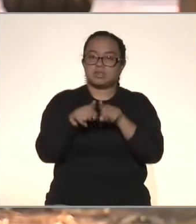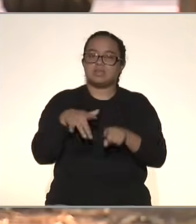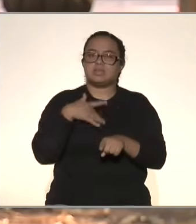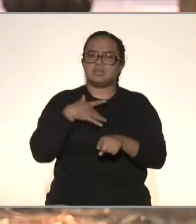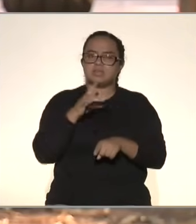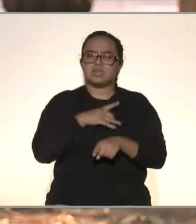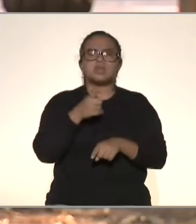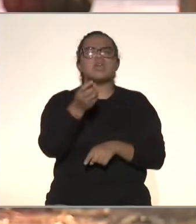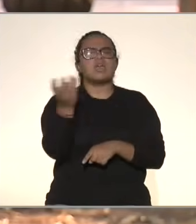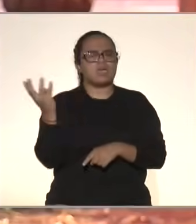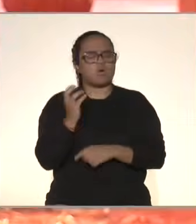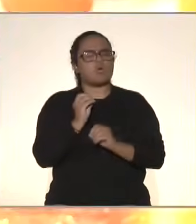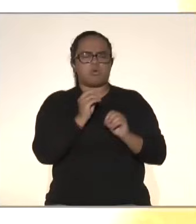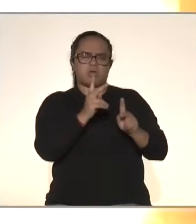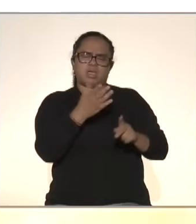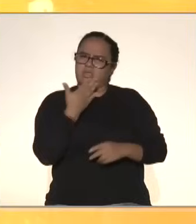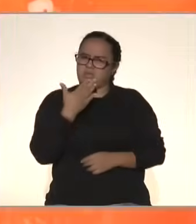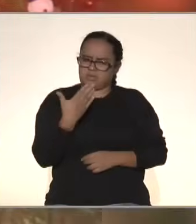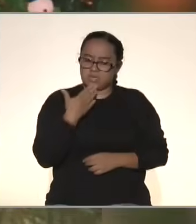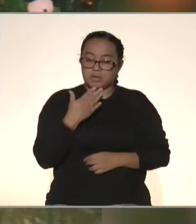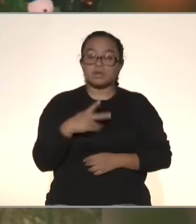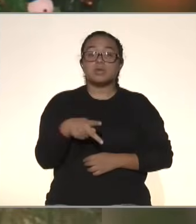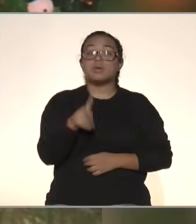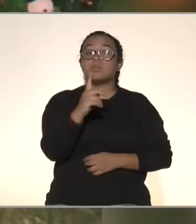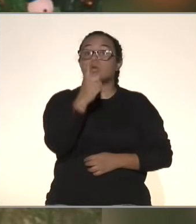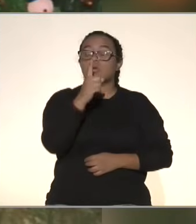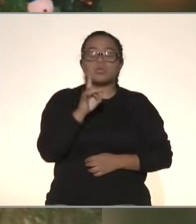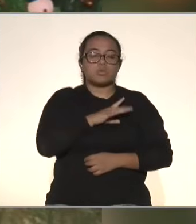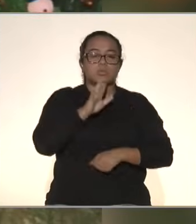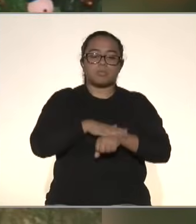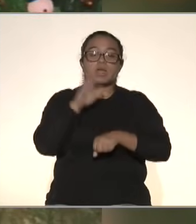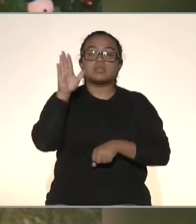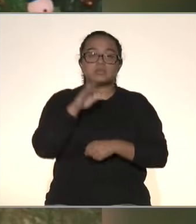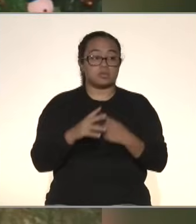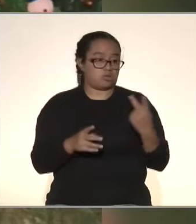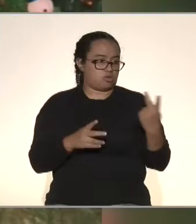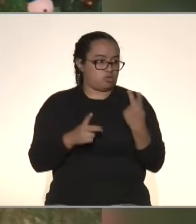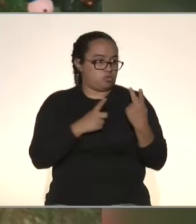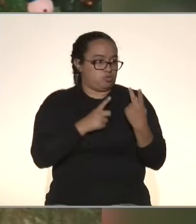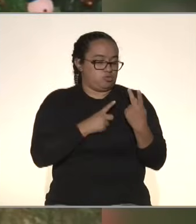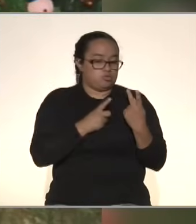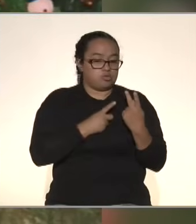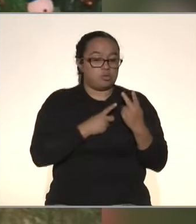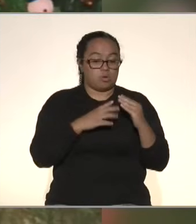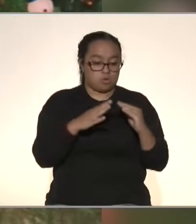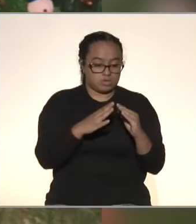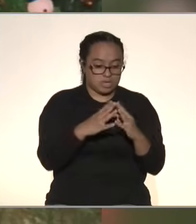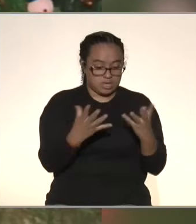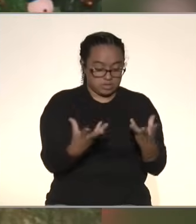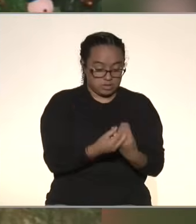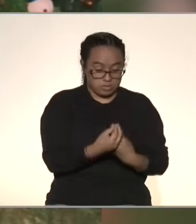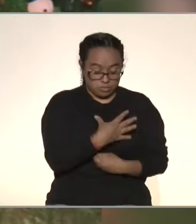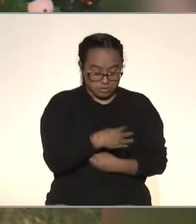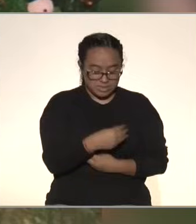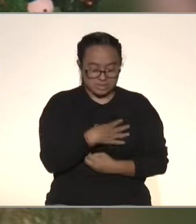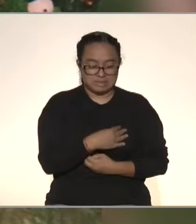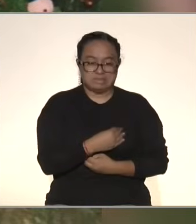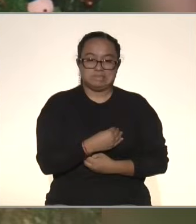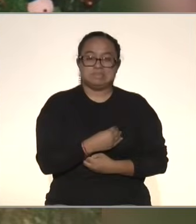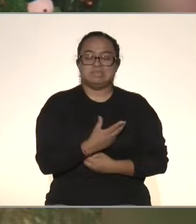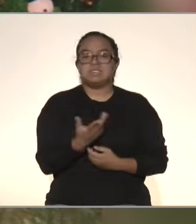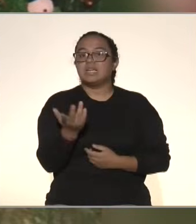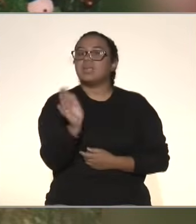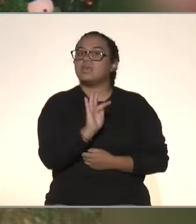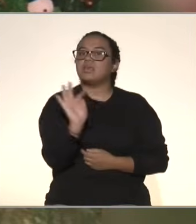lo entendieron. Pero lo que más miedo me daba es que nosotros dos solos en la casa con los niños no